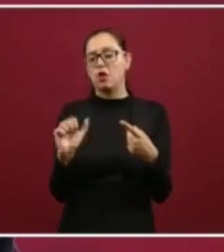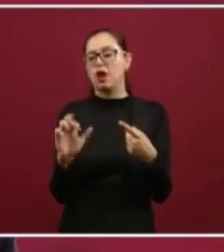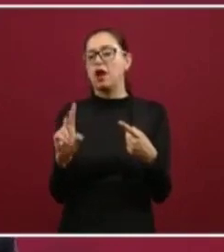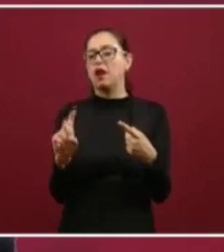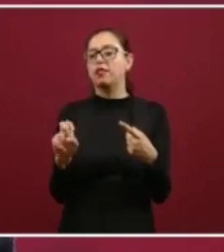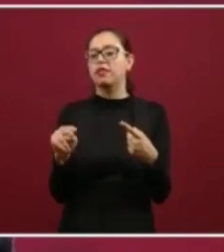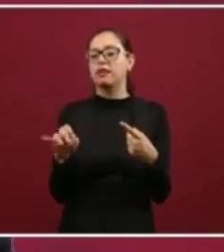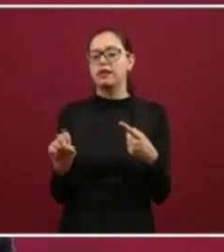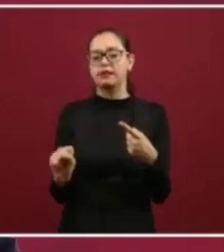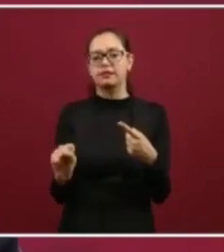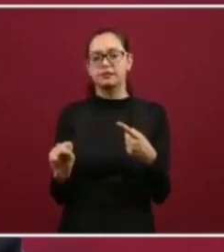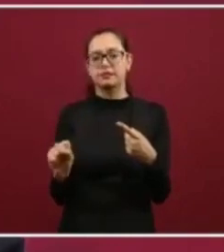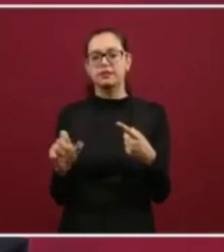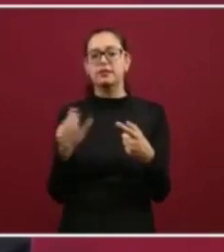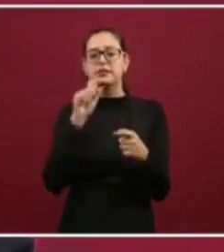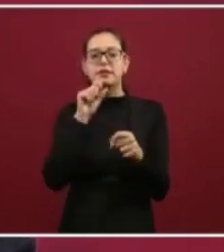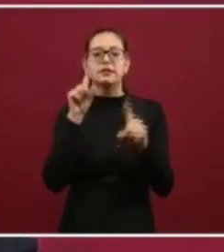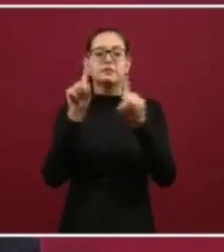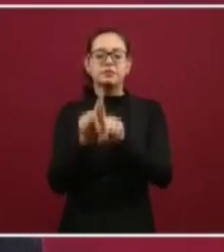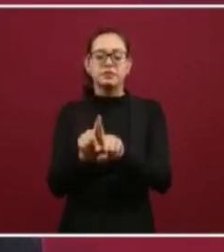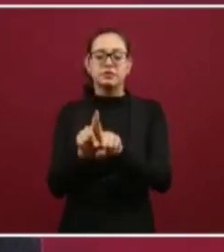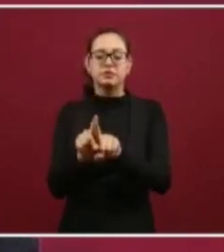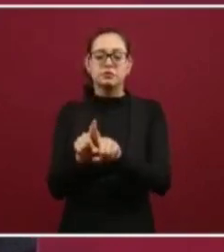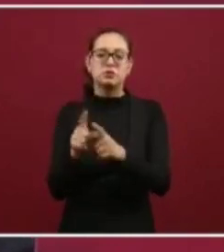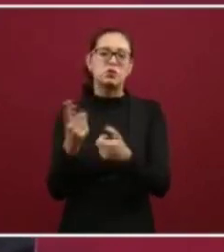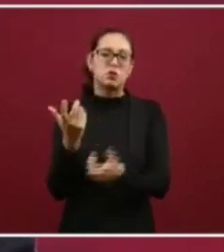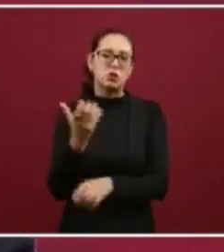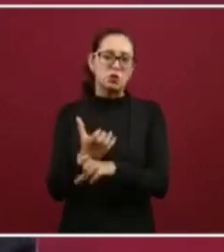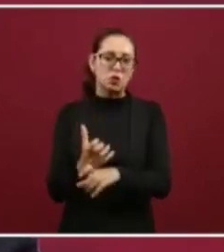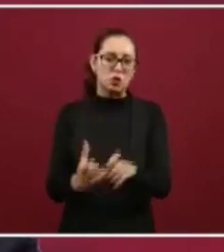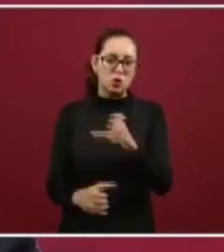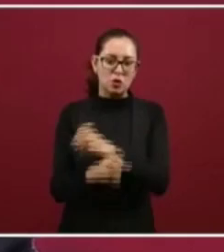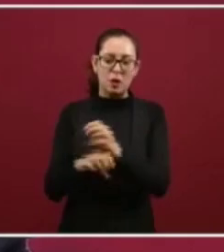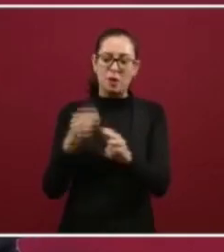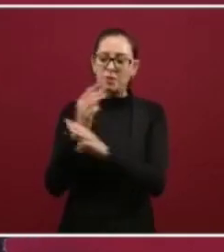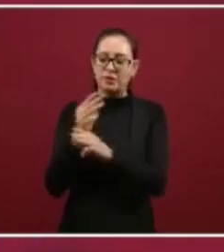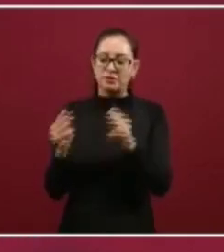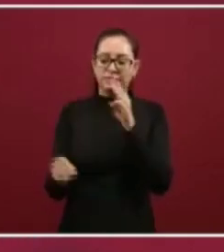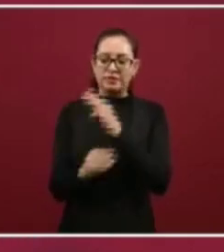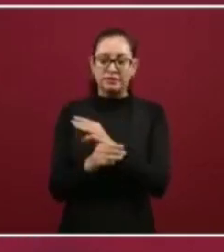incluso reservas de materia prima en